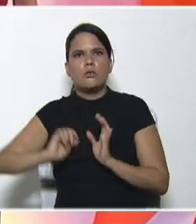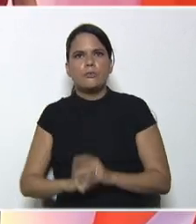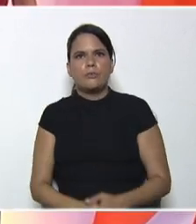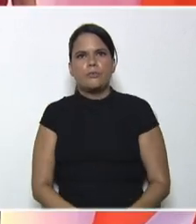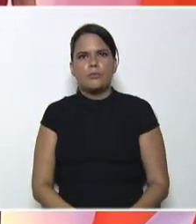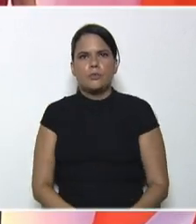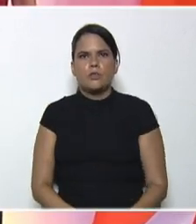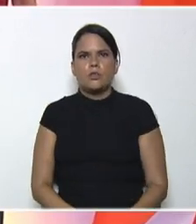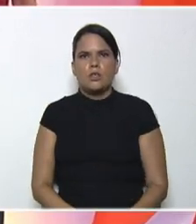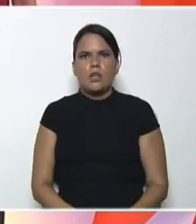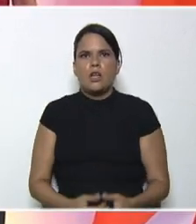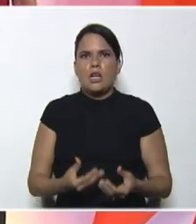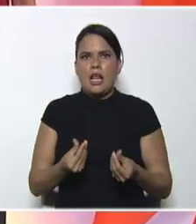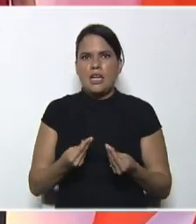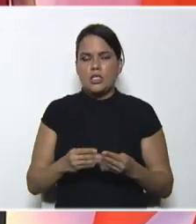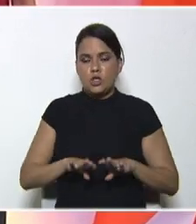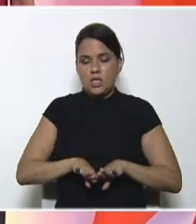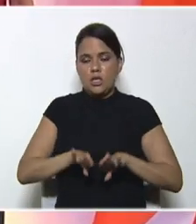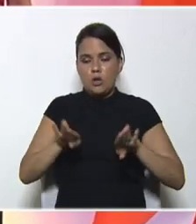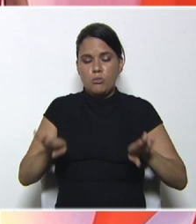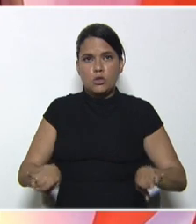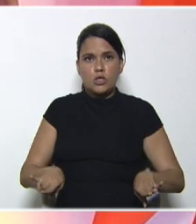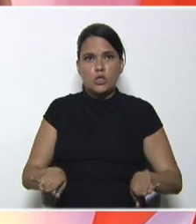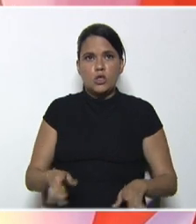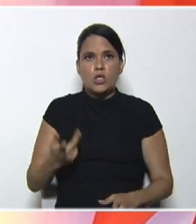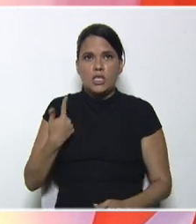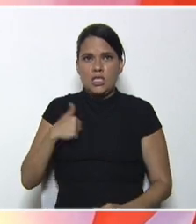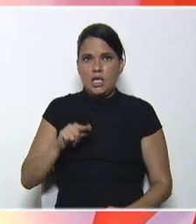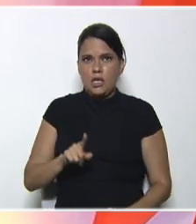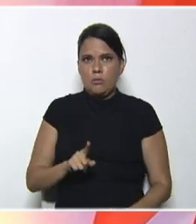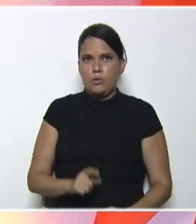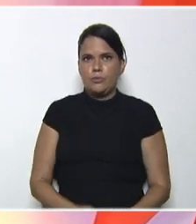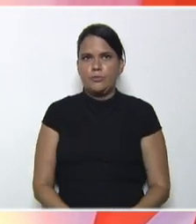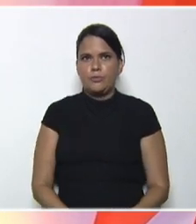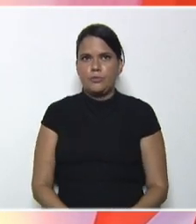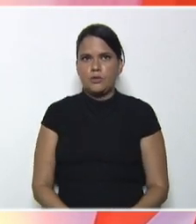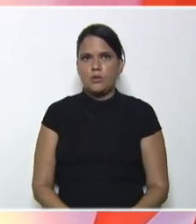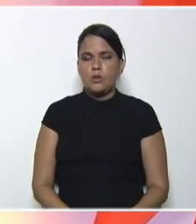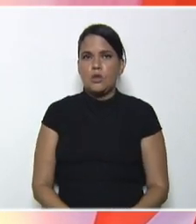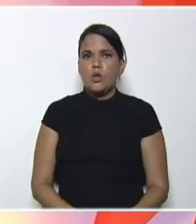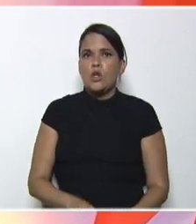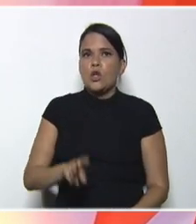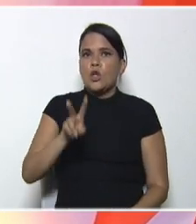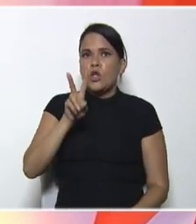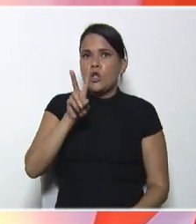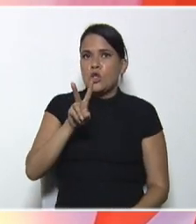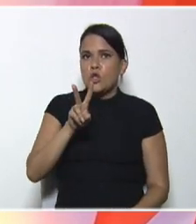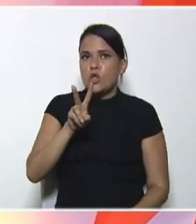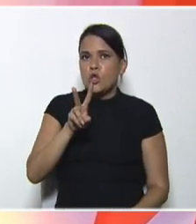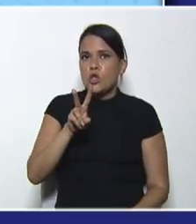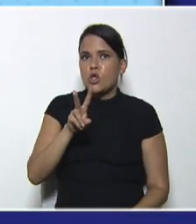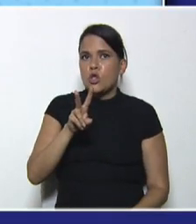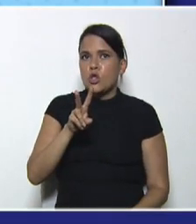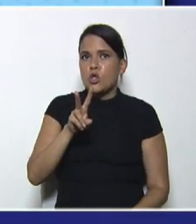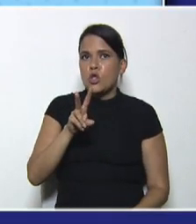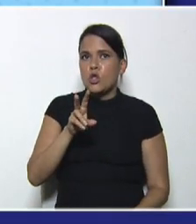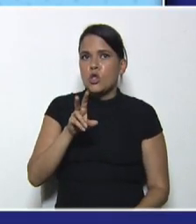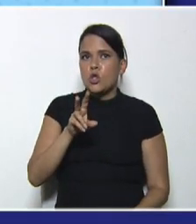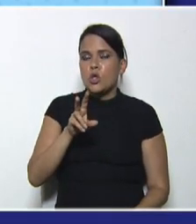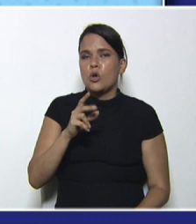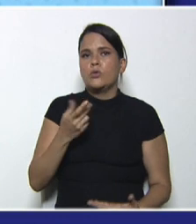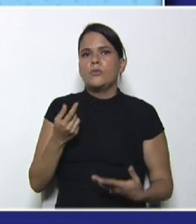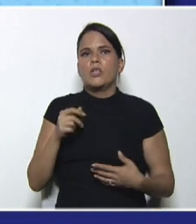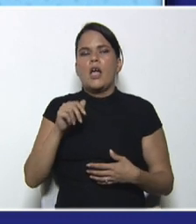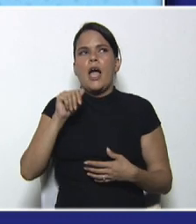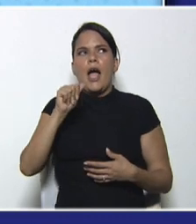de descomposición. En la reacción de descomposición tenemos dos compuestos, en el caso AB